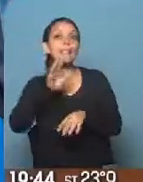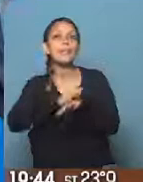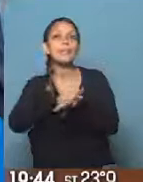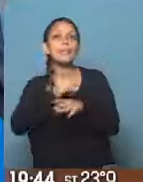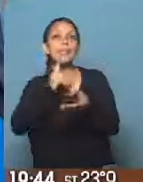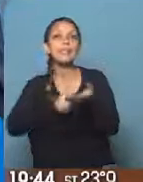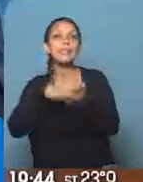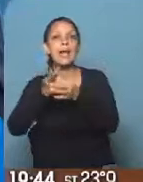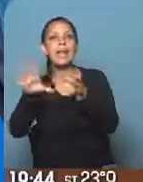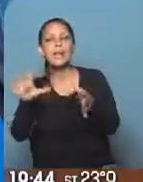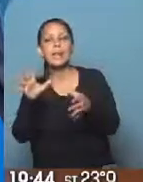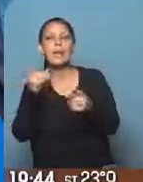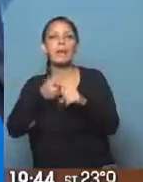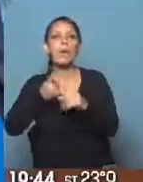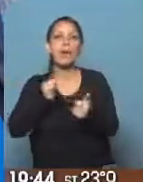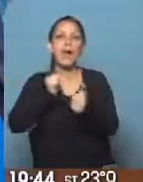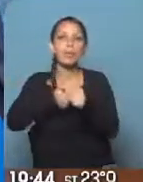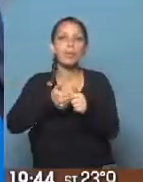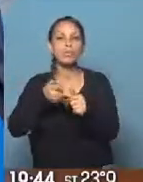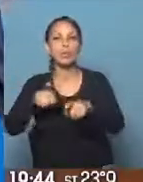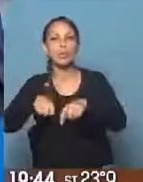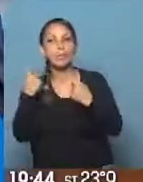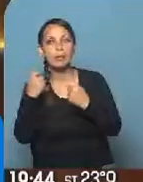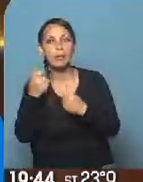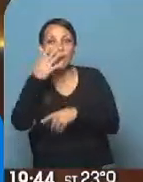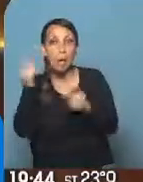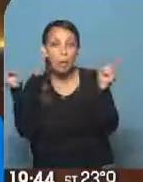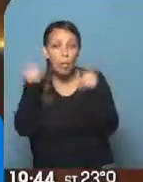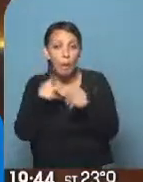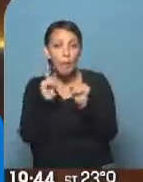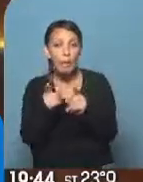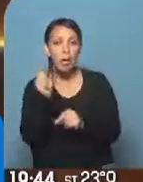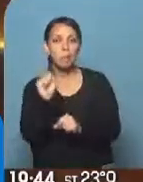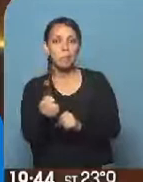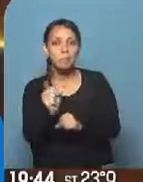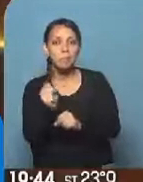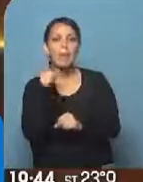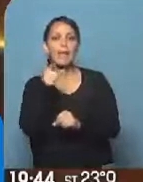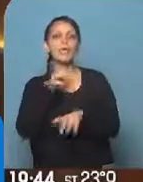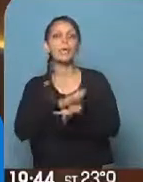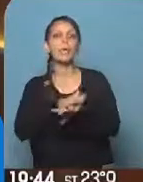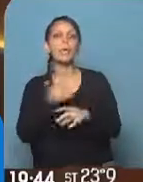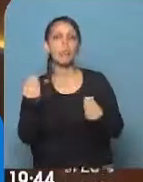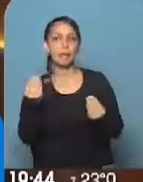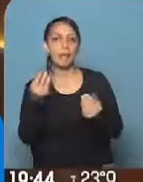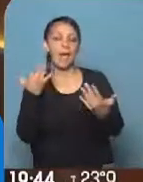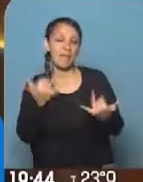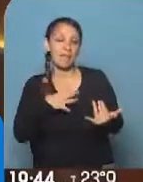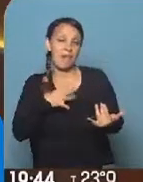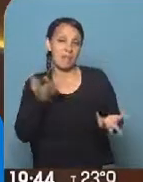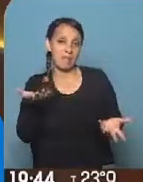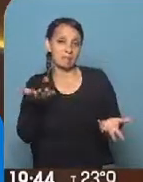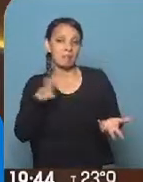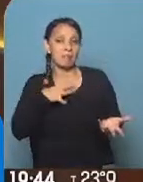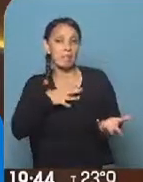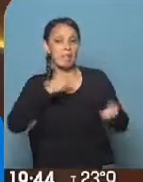violaciones por abusos sexuales por crímenes y que han reincidido exactamente y eso es porque claramente no hay una perspectiva de género